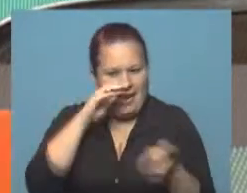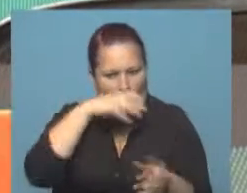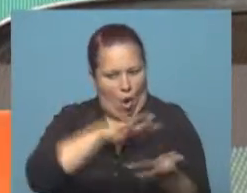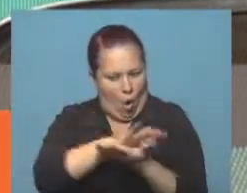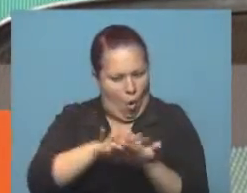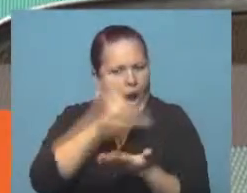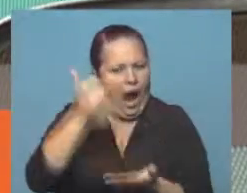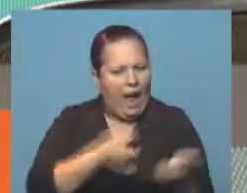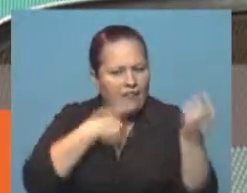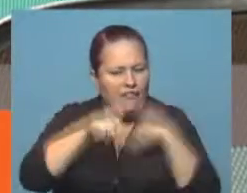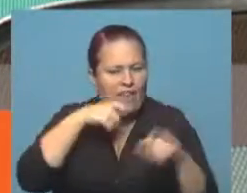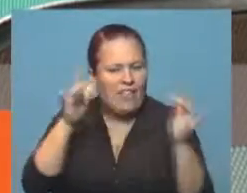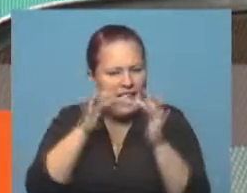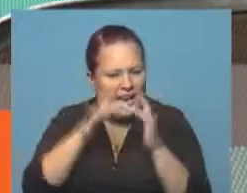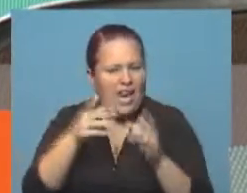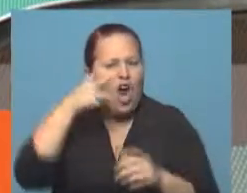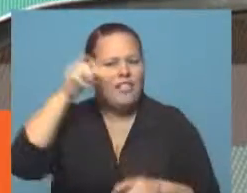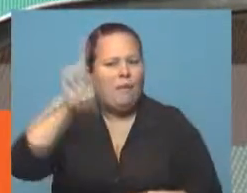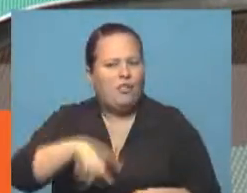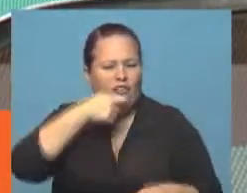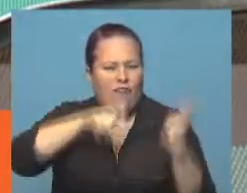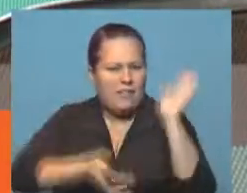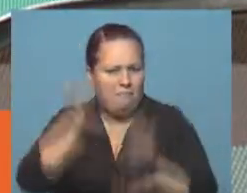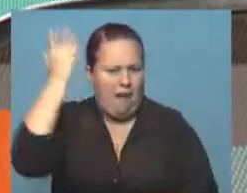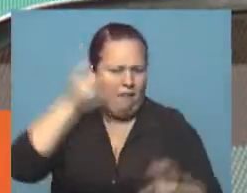también que se está vendiendo y mucho por internet. Ha subido el 80% de